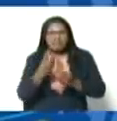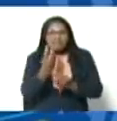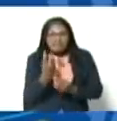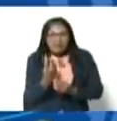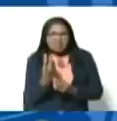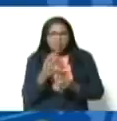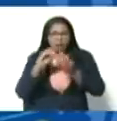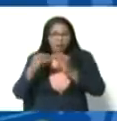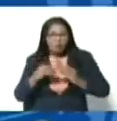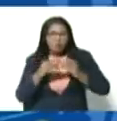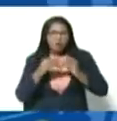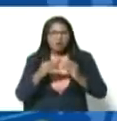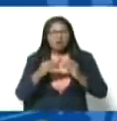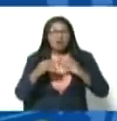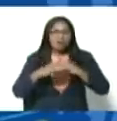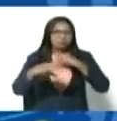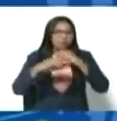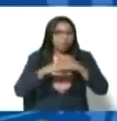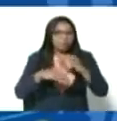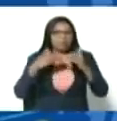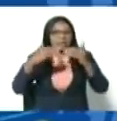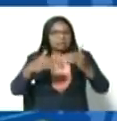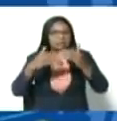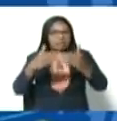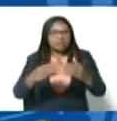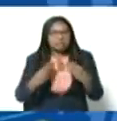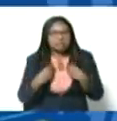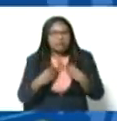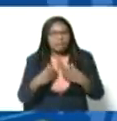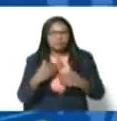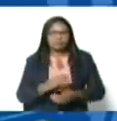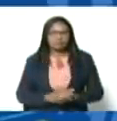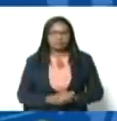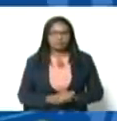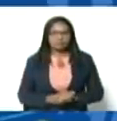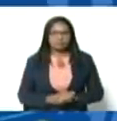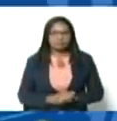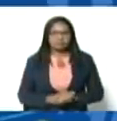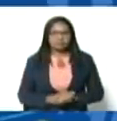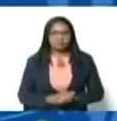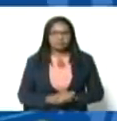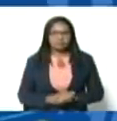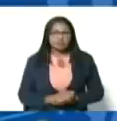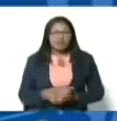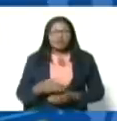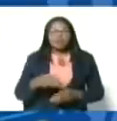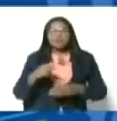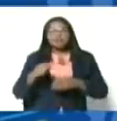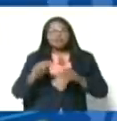necesitan para su vida permanente a través de este sistema de tiendas.